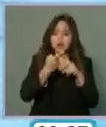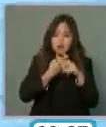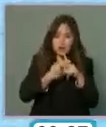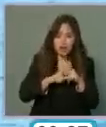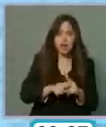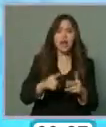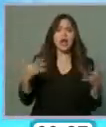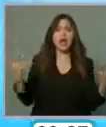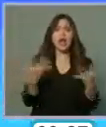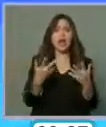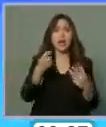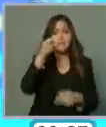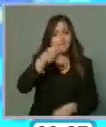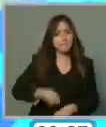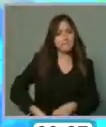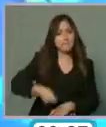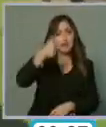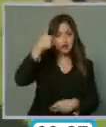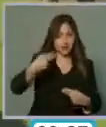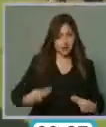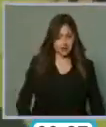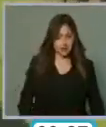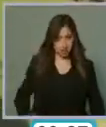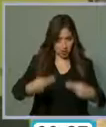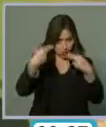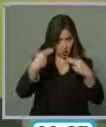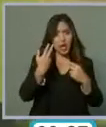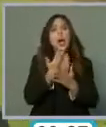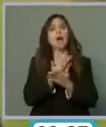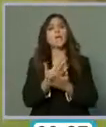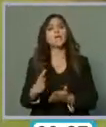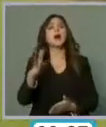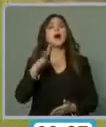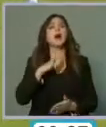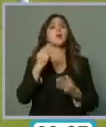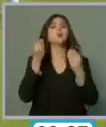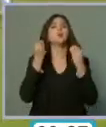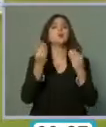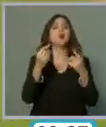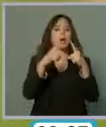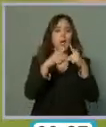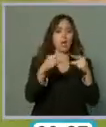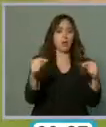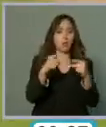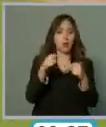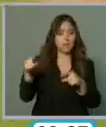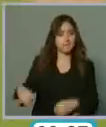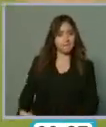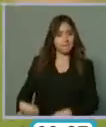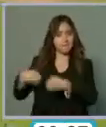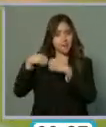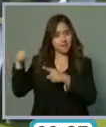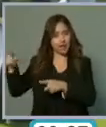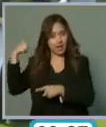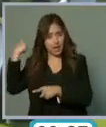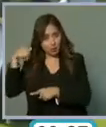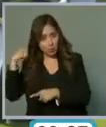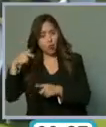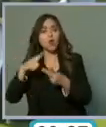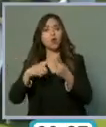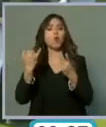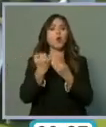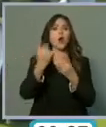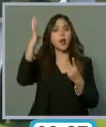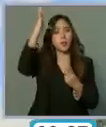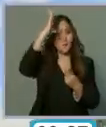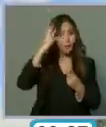se volvió a iniciar, incluso hay muchos japoneses viviendo en Acapulco y en Morelos, en todo el corredor hacia la Ciudad de México,